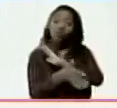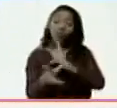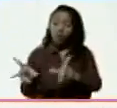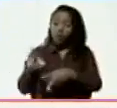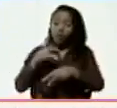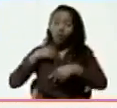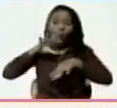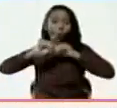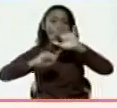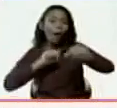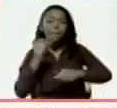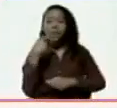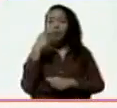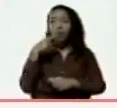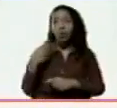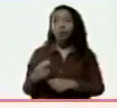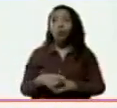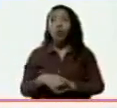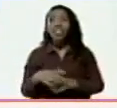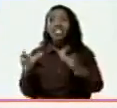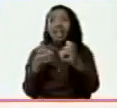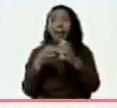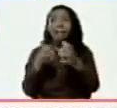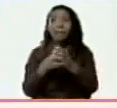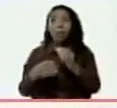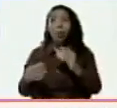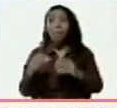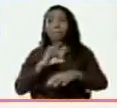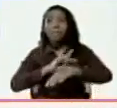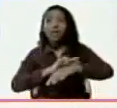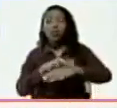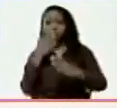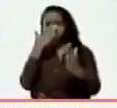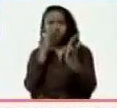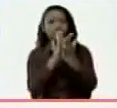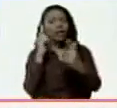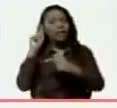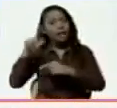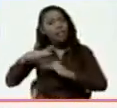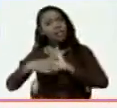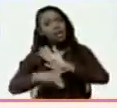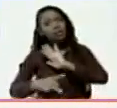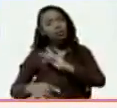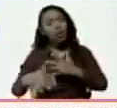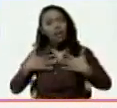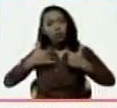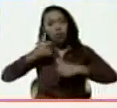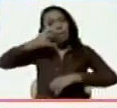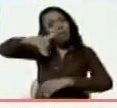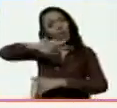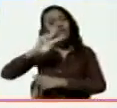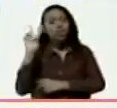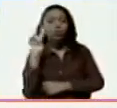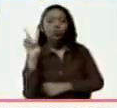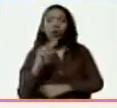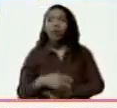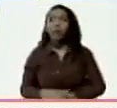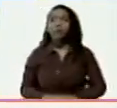medicamentos insumos y equipos médicos directamente el derecho a la salud del pueblo venezolano